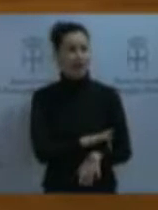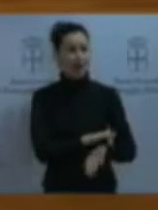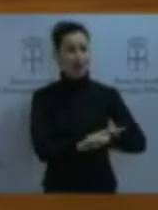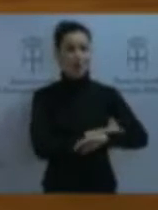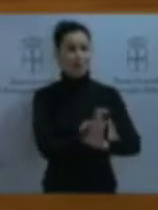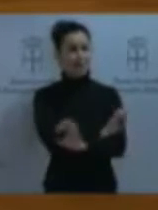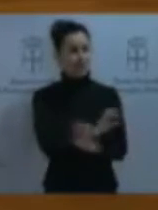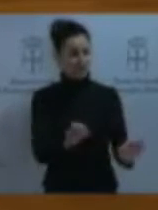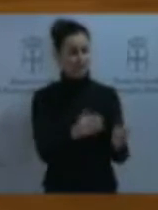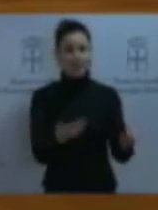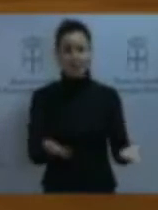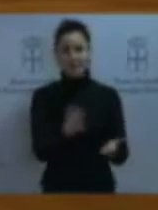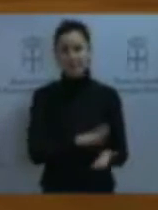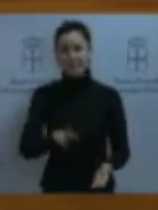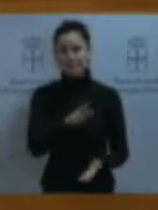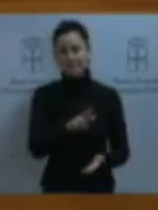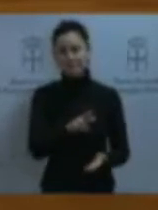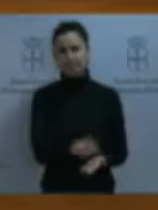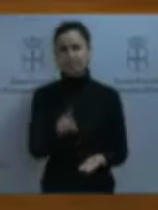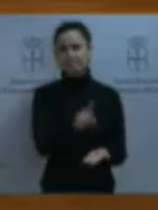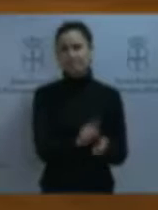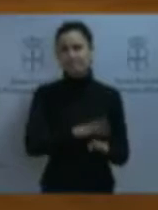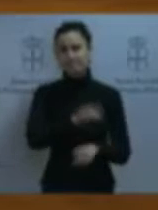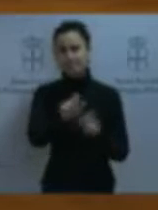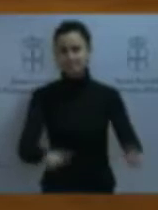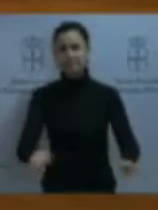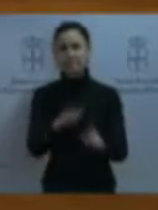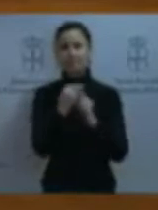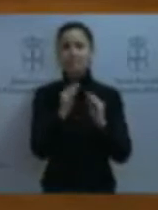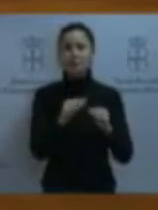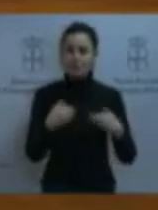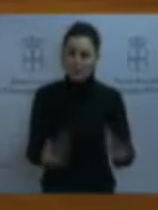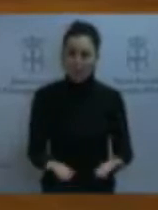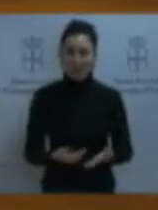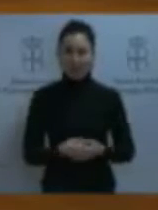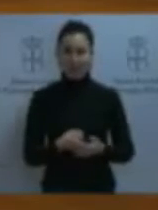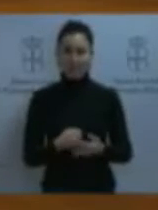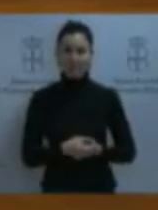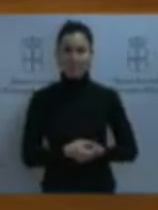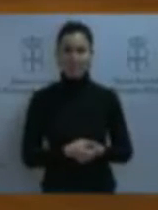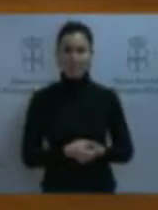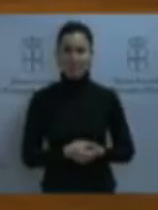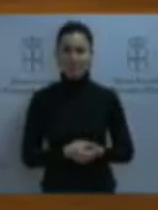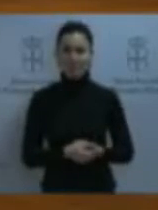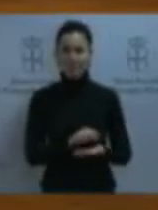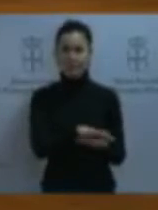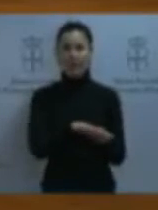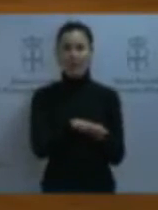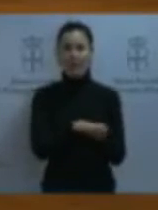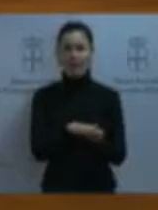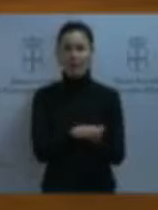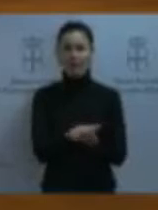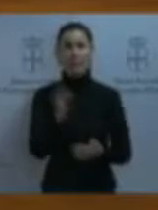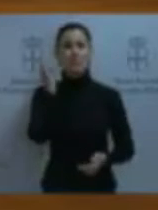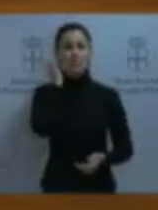para que la gente sepa la situación por la que están pasando estas trabajadoras. Estamos hablando de unas trabajadoras que llevaban, algunas de ellas, hasta